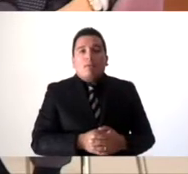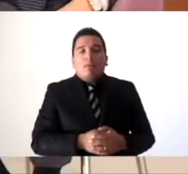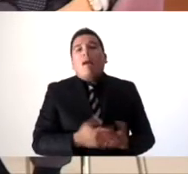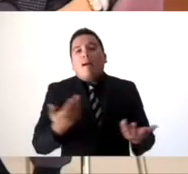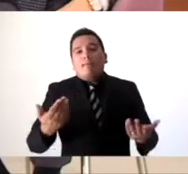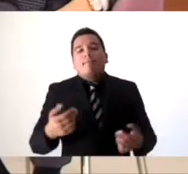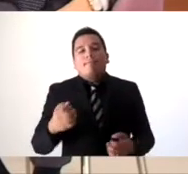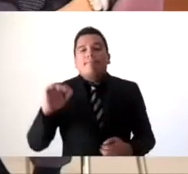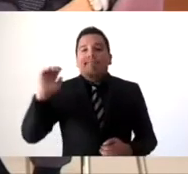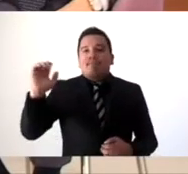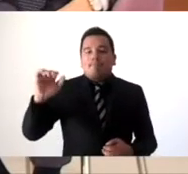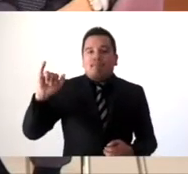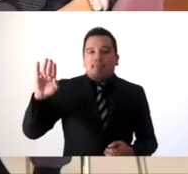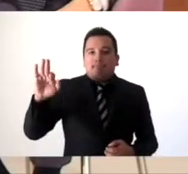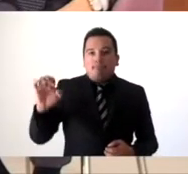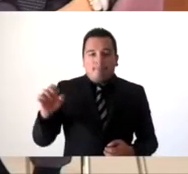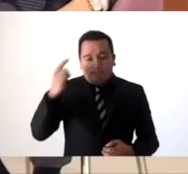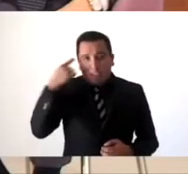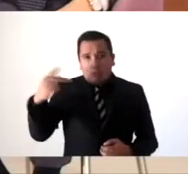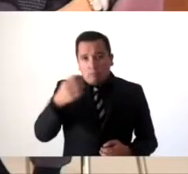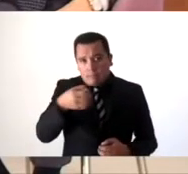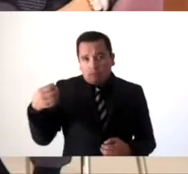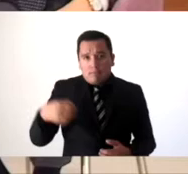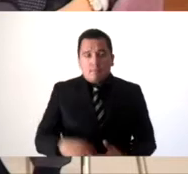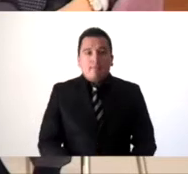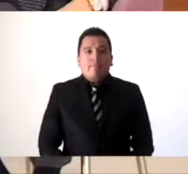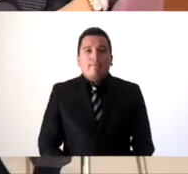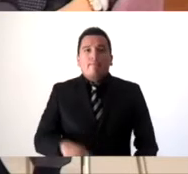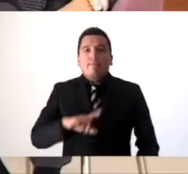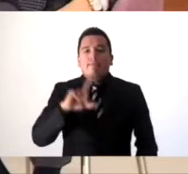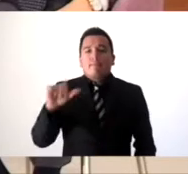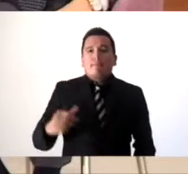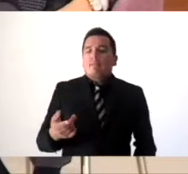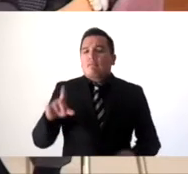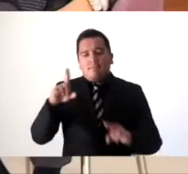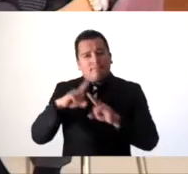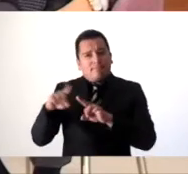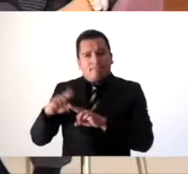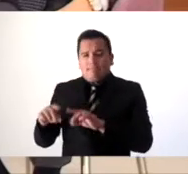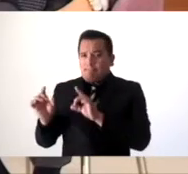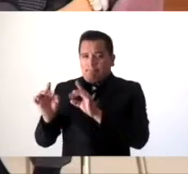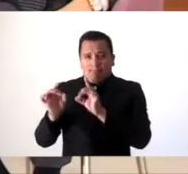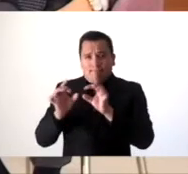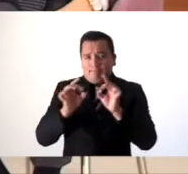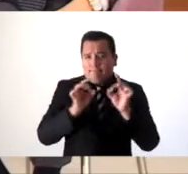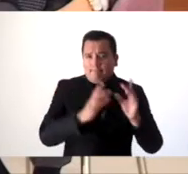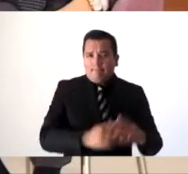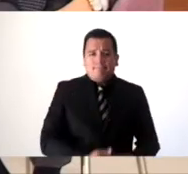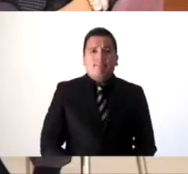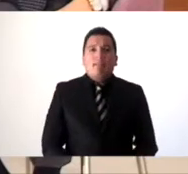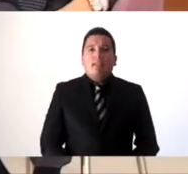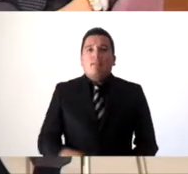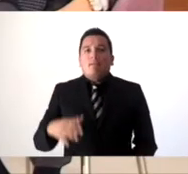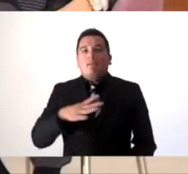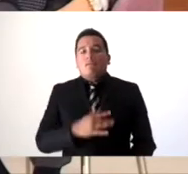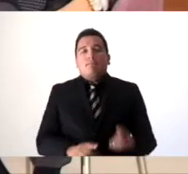elecciones, se le pida, en ese caso, al IFE que organice las elecciones. Después, por distintos